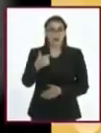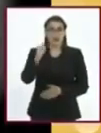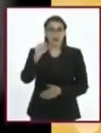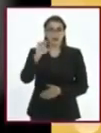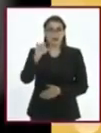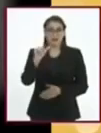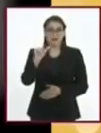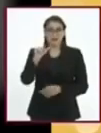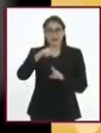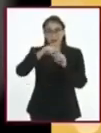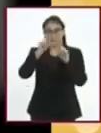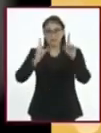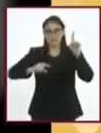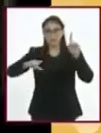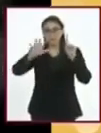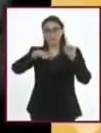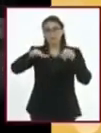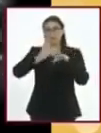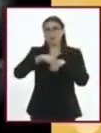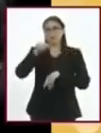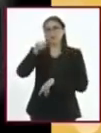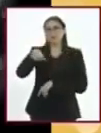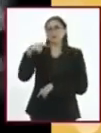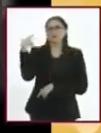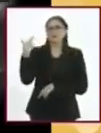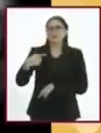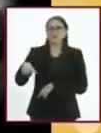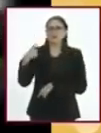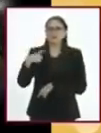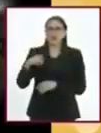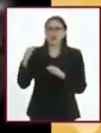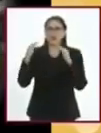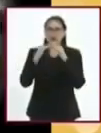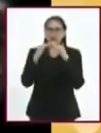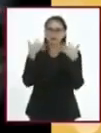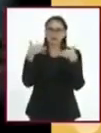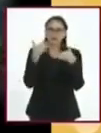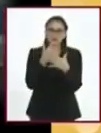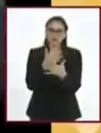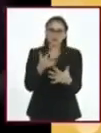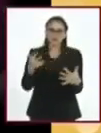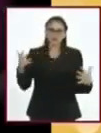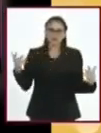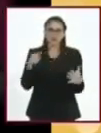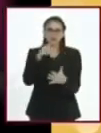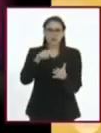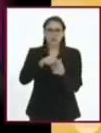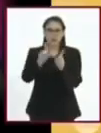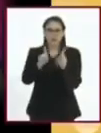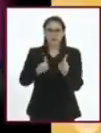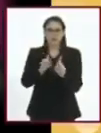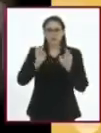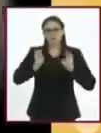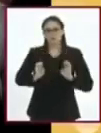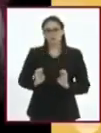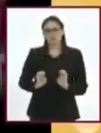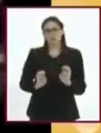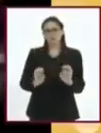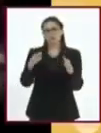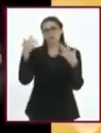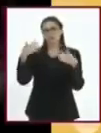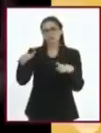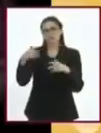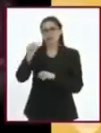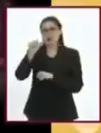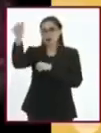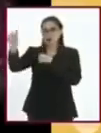rico de todo el país. Tiene enormes mansiones y centros comerciales de lujo y un nivel de vida equiparable al de algunos